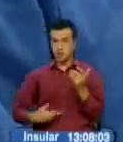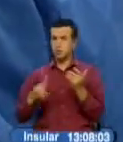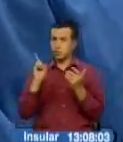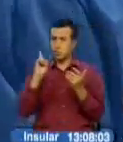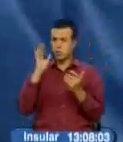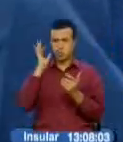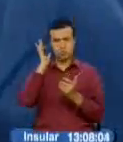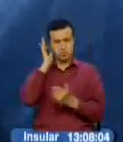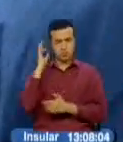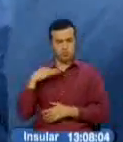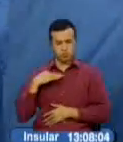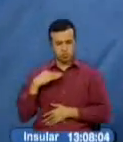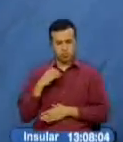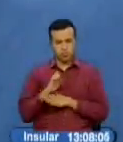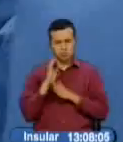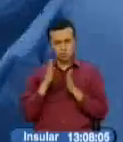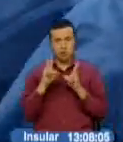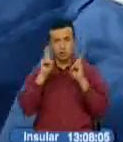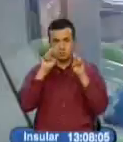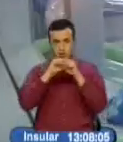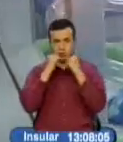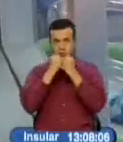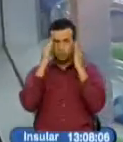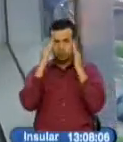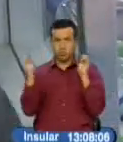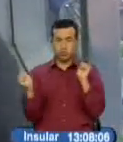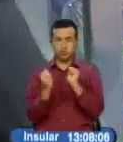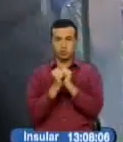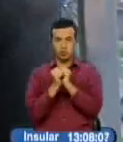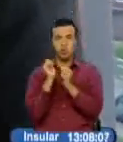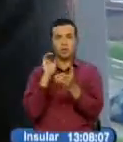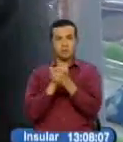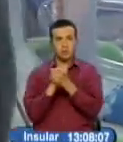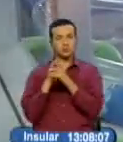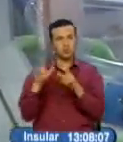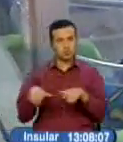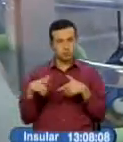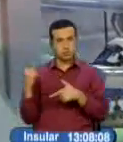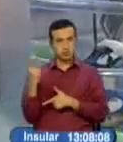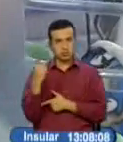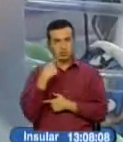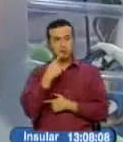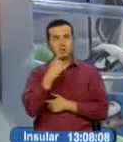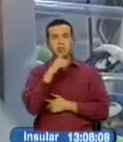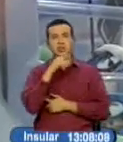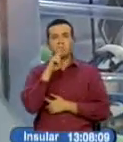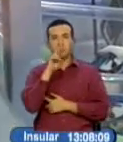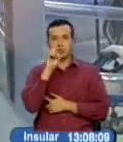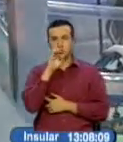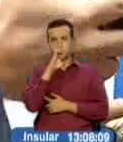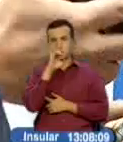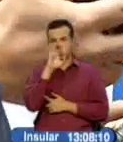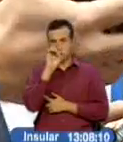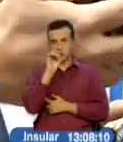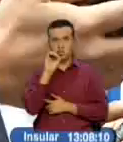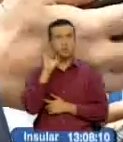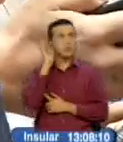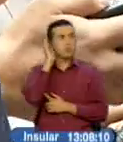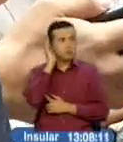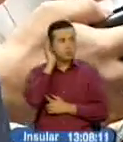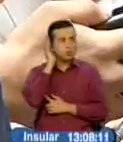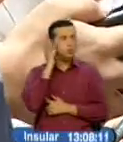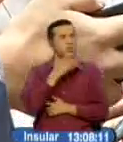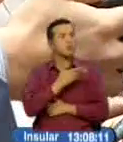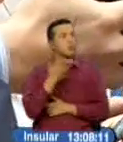mujer ecuatoriana que trabajará en el área social junto a su esposo, Lenin Moreno. Así lo aseveró Rocío González. Como una mujer que